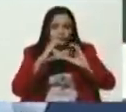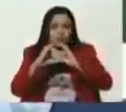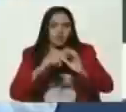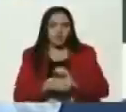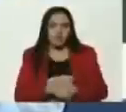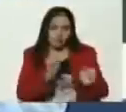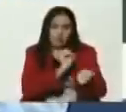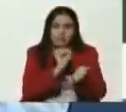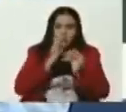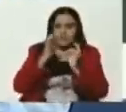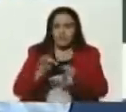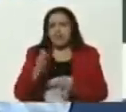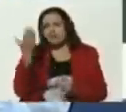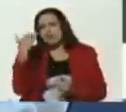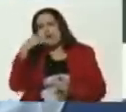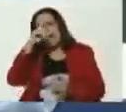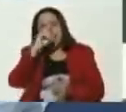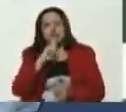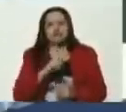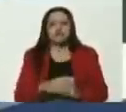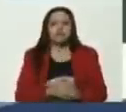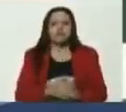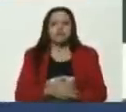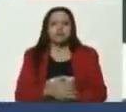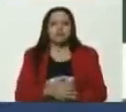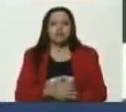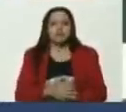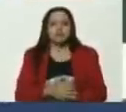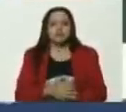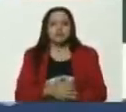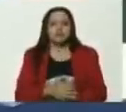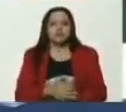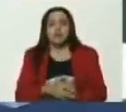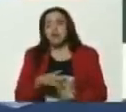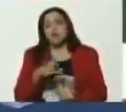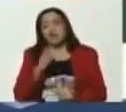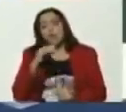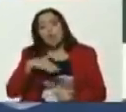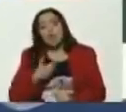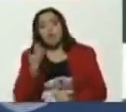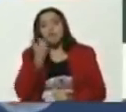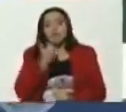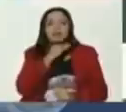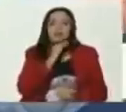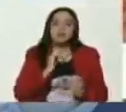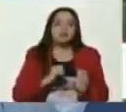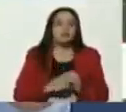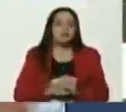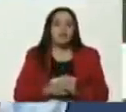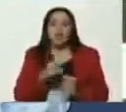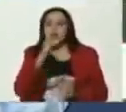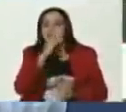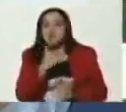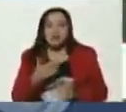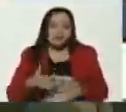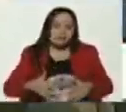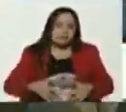presos de verdad. No nos enfermamos, no podíamos enfermarnos. No había ni